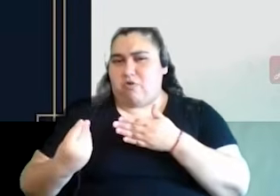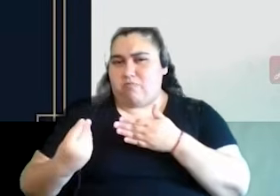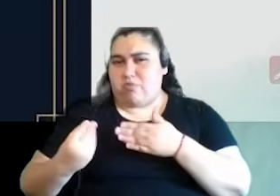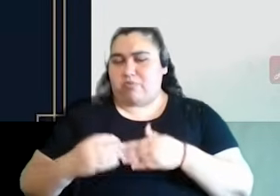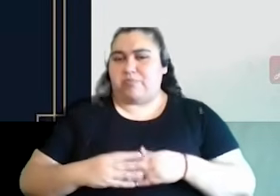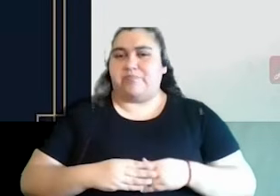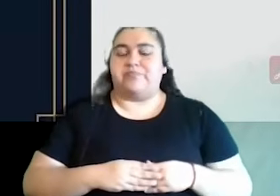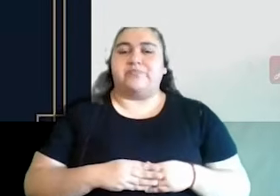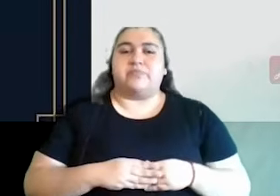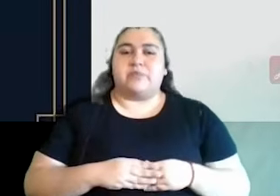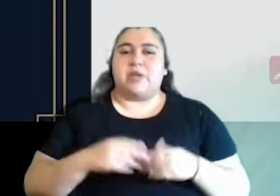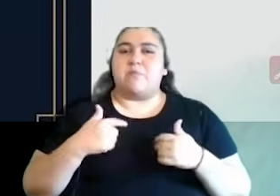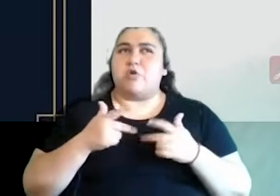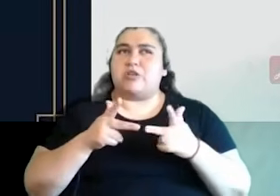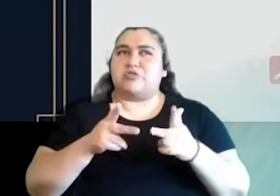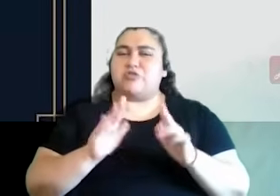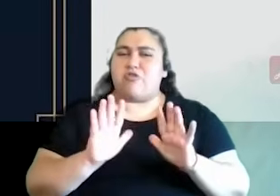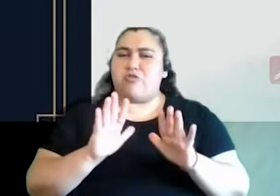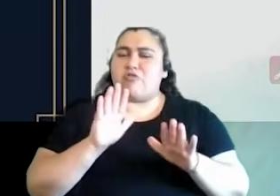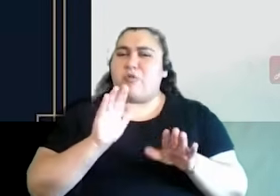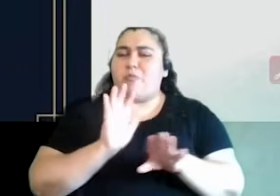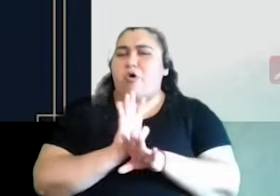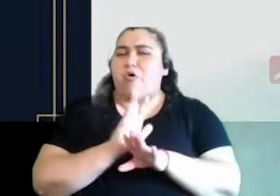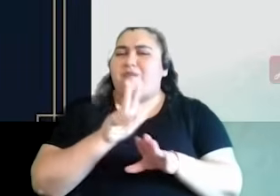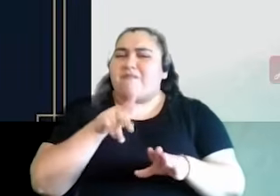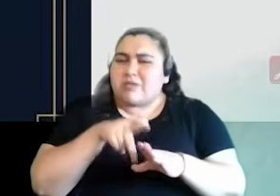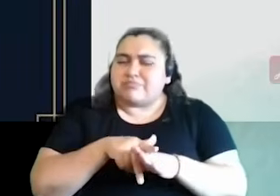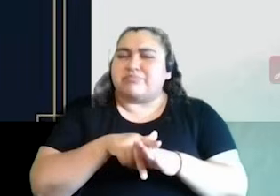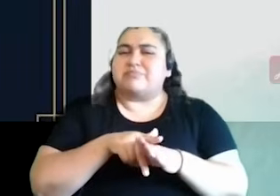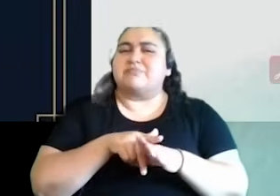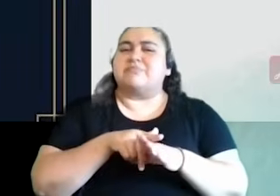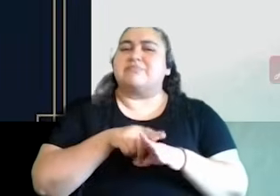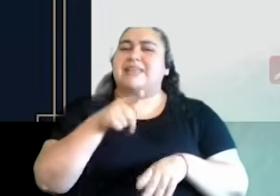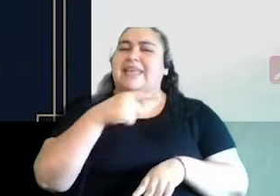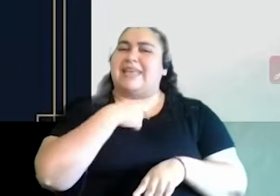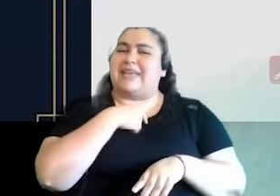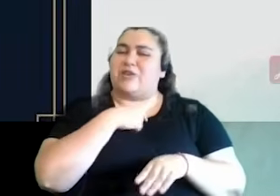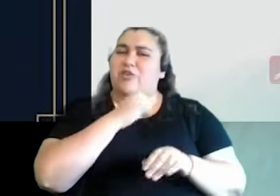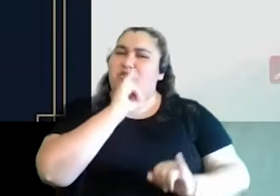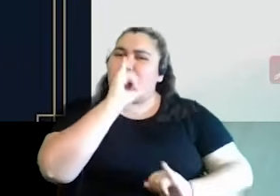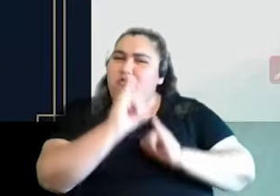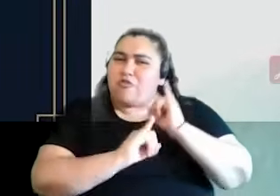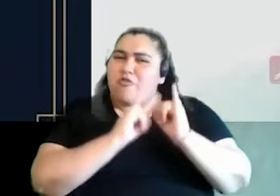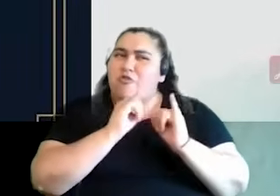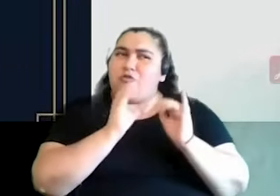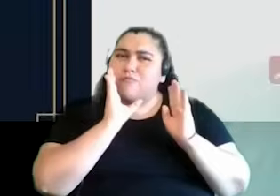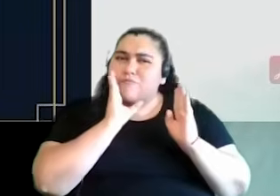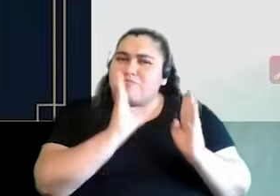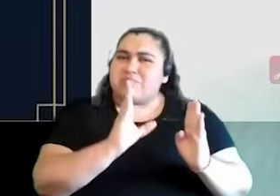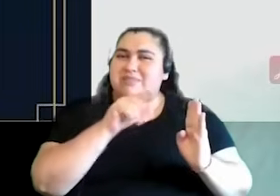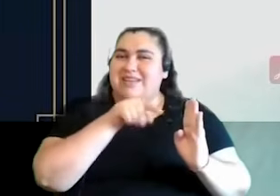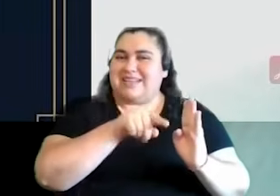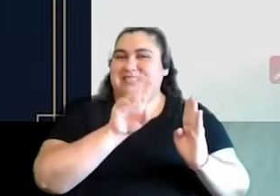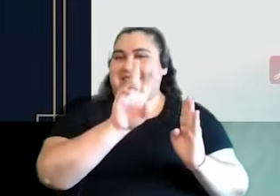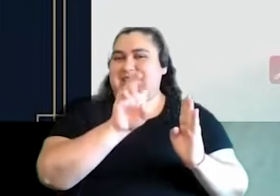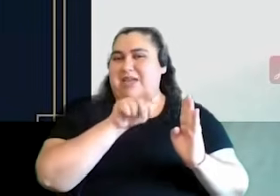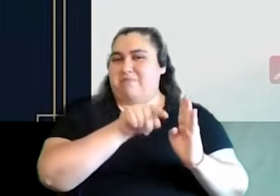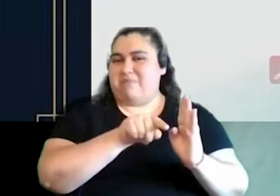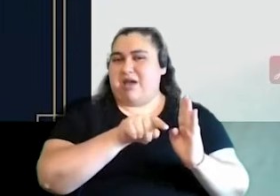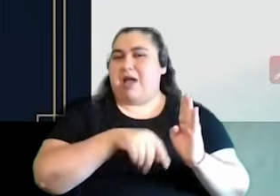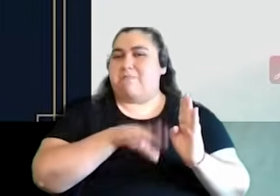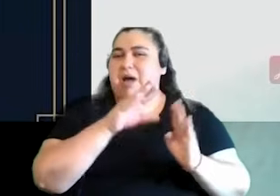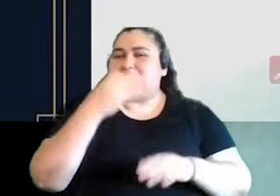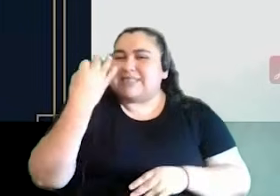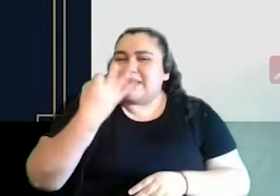el stop o el stand-by, porque quiero en primera medida destacar que este régimen simplificado está destinado puntualmente